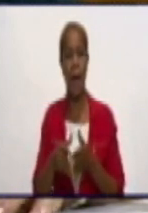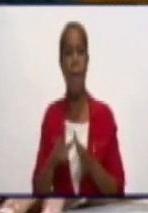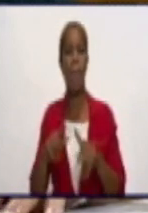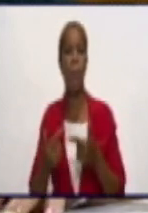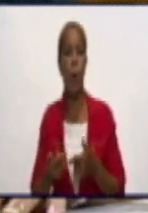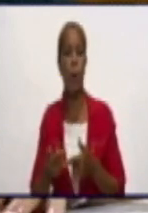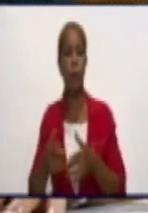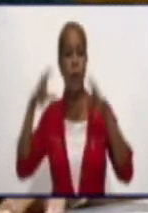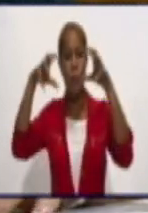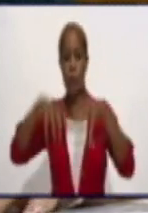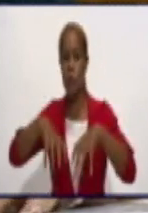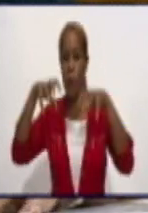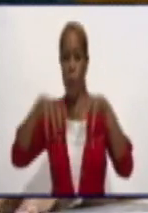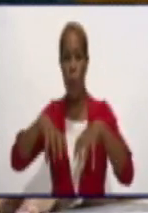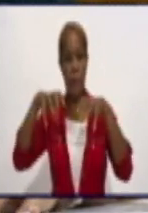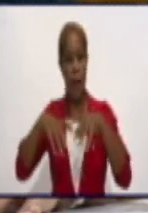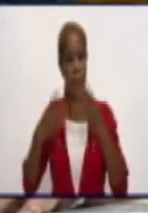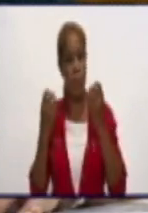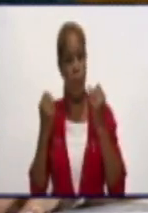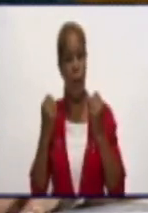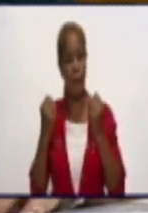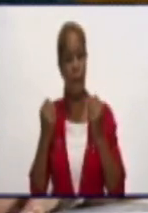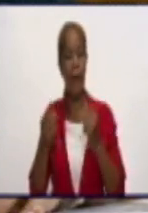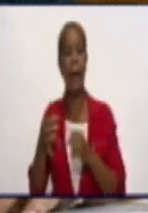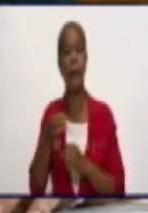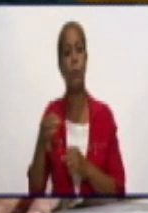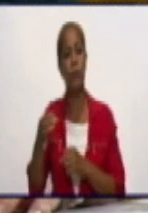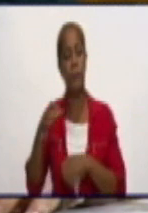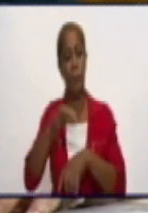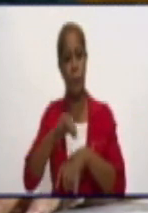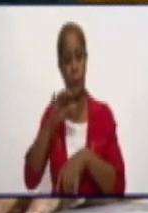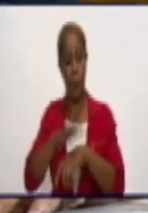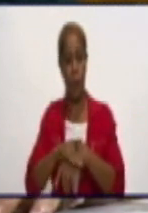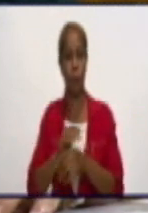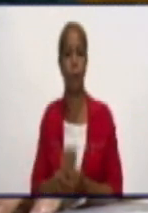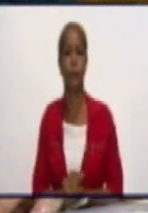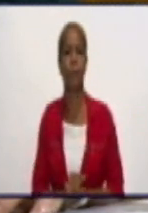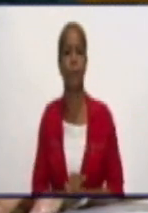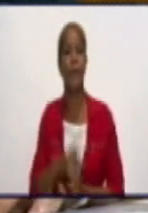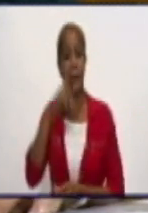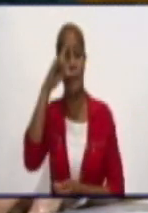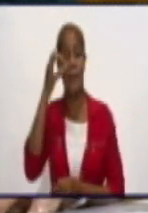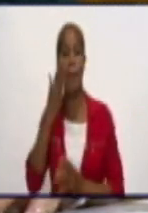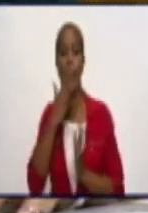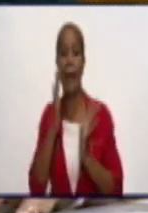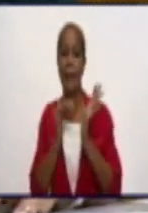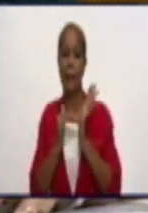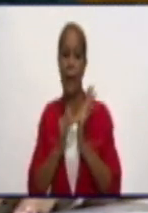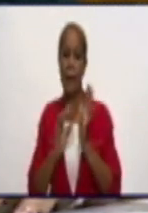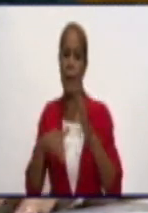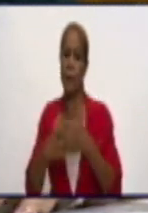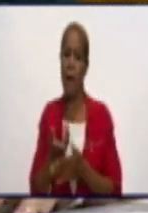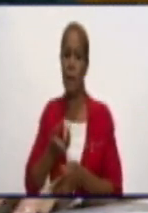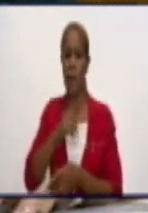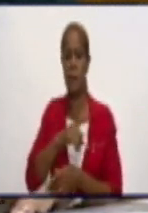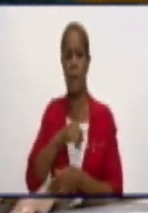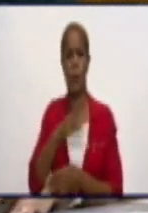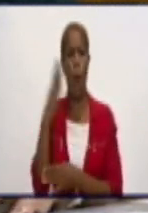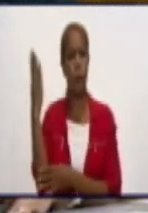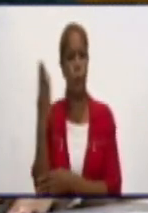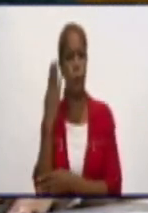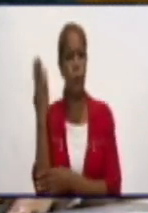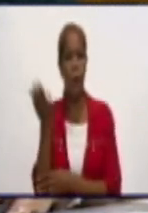local severa en el municipio de Río Cauto. Sí, buenas tardes, Junior, para ti y para los televidentes. Sí, en el día de ayer hubo una tormenta local severa en Río Cauto,